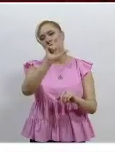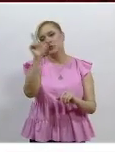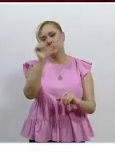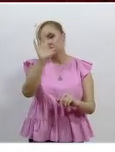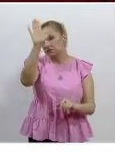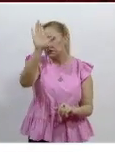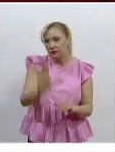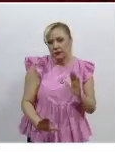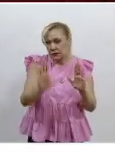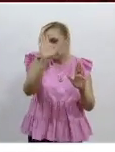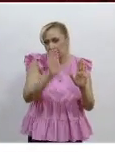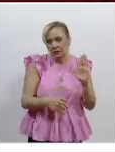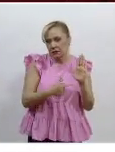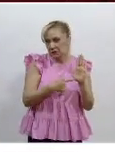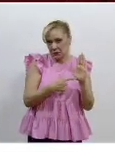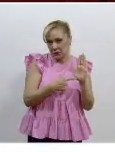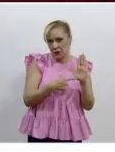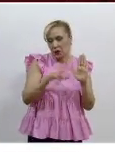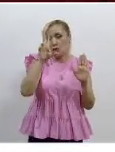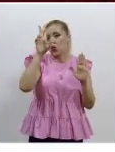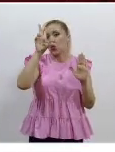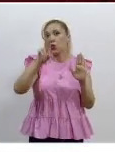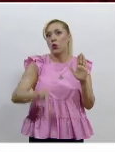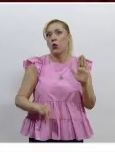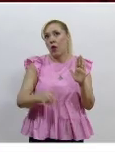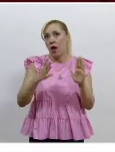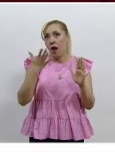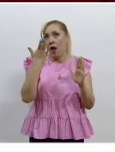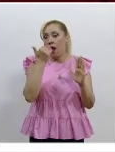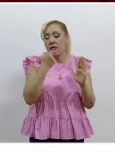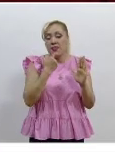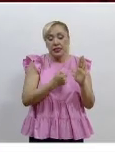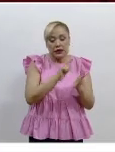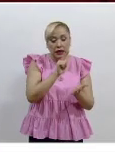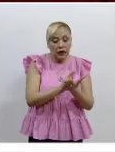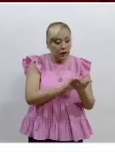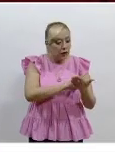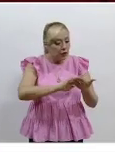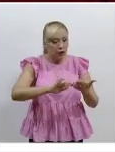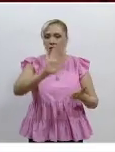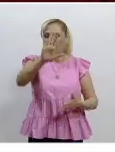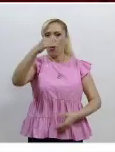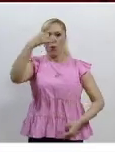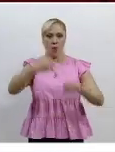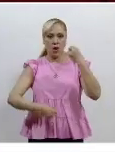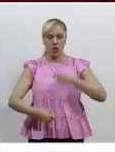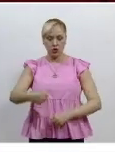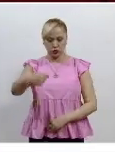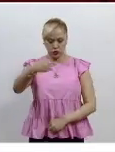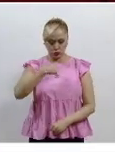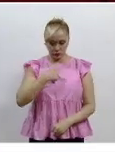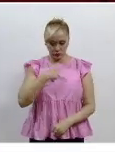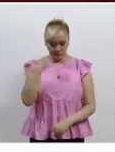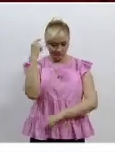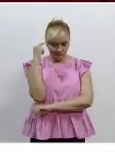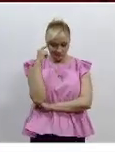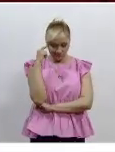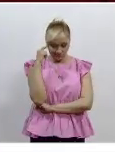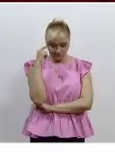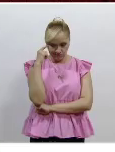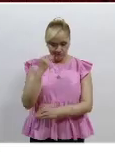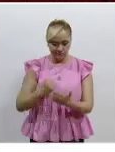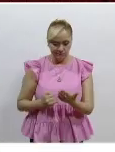apariencia no son partes formales, el juzgador debe considerar si con su decisión